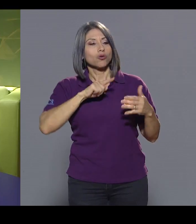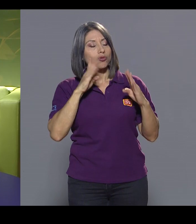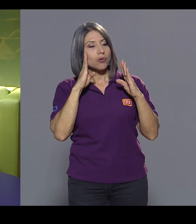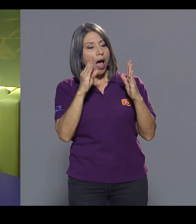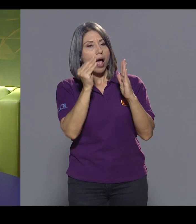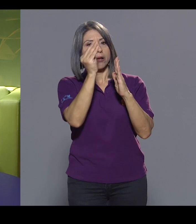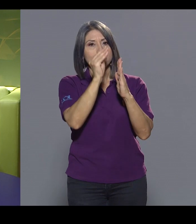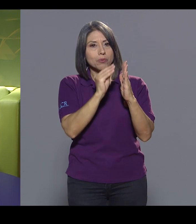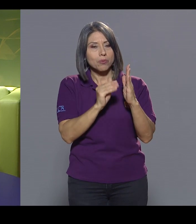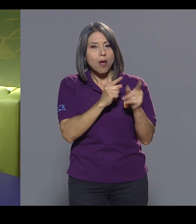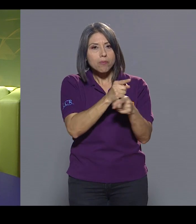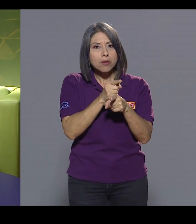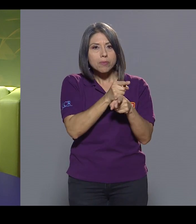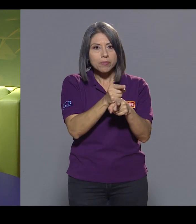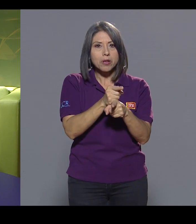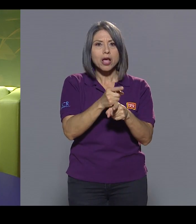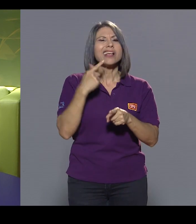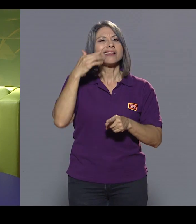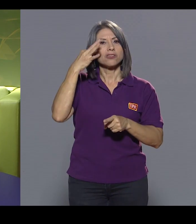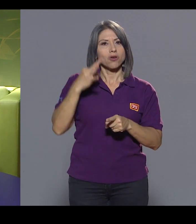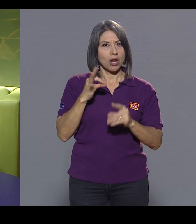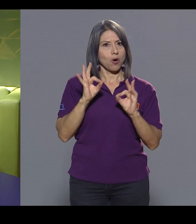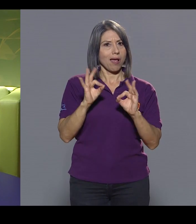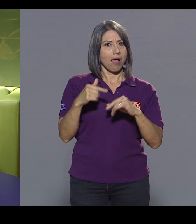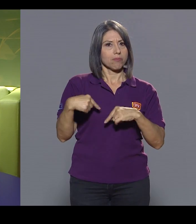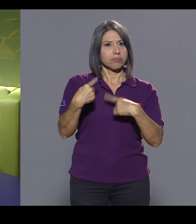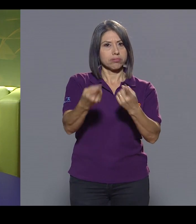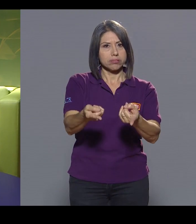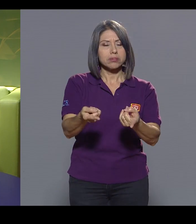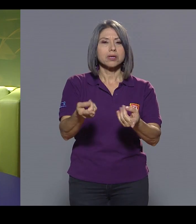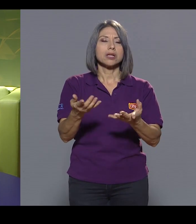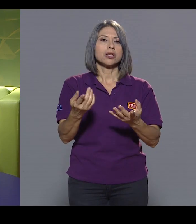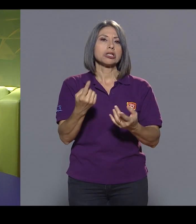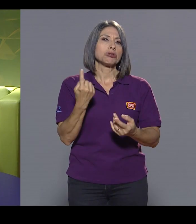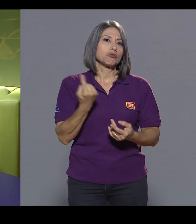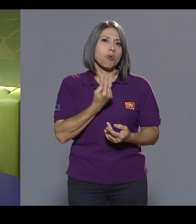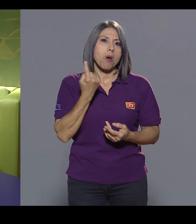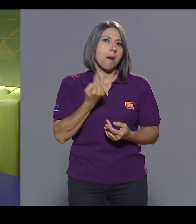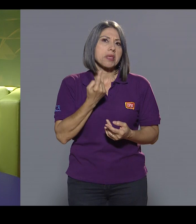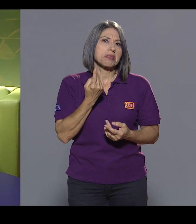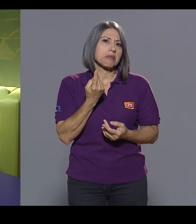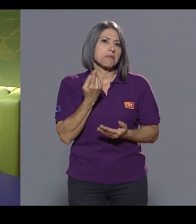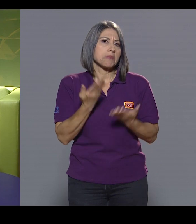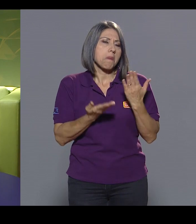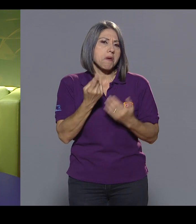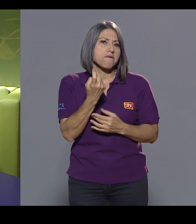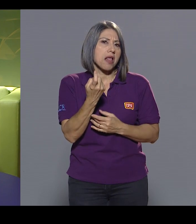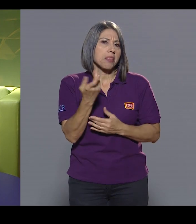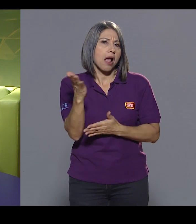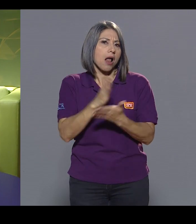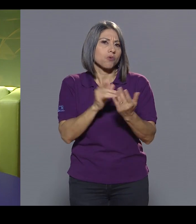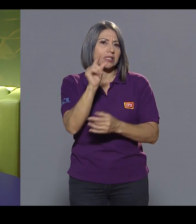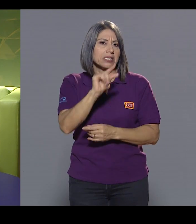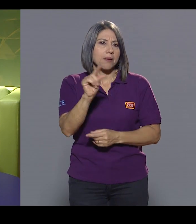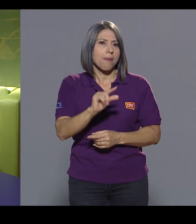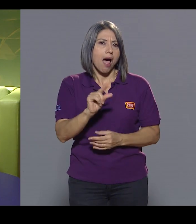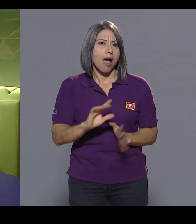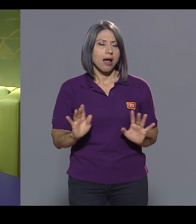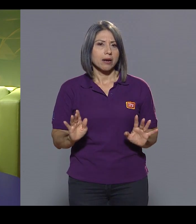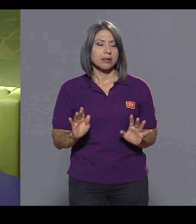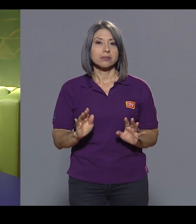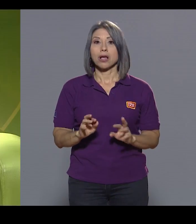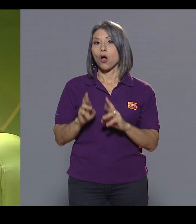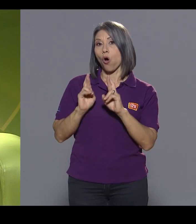es que yo creo que va por muy buen camino y que es cuestión de semanas, ¿verdad?